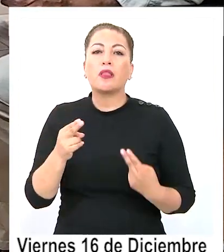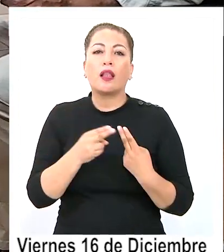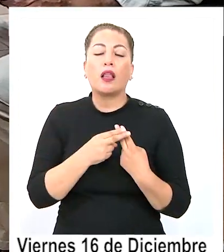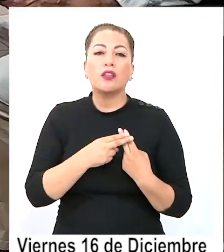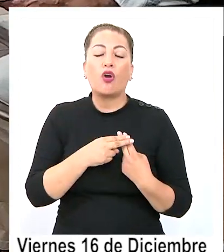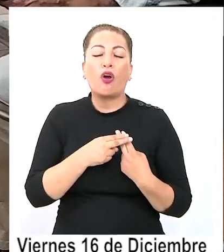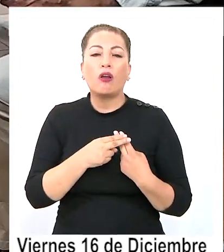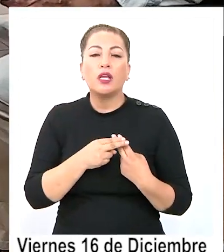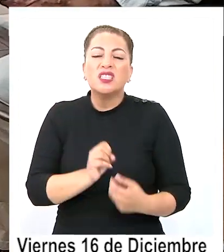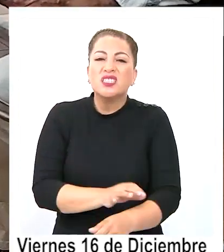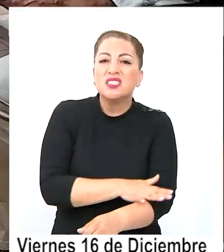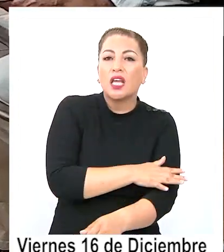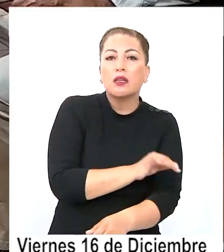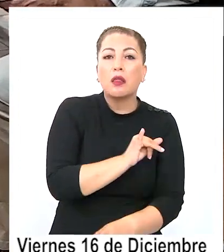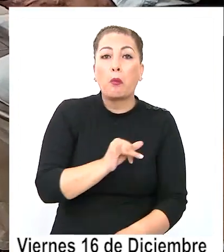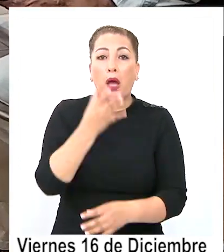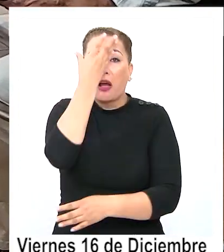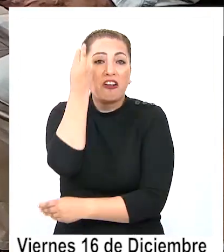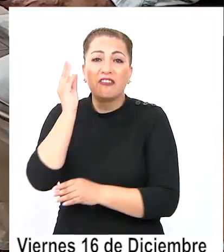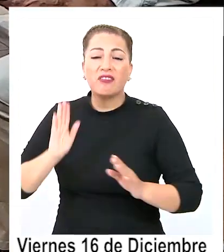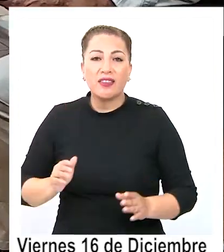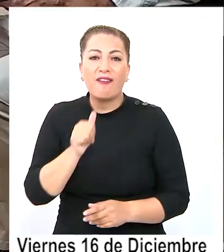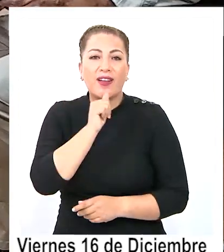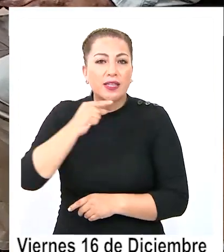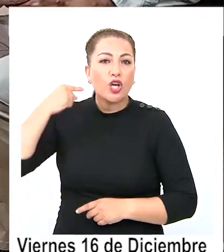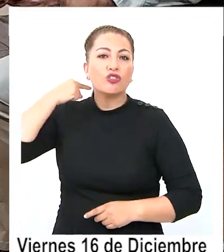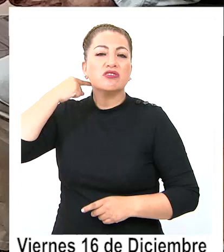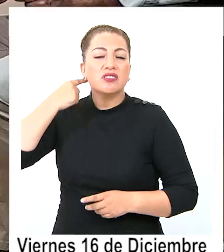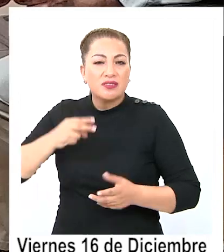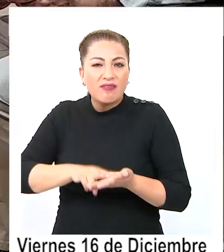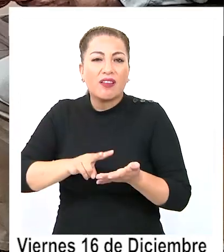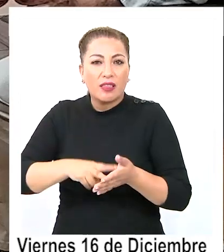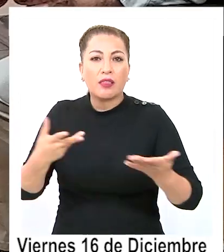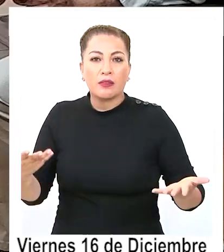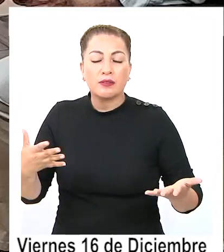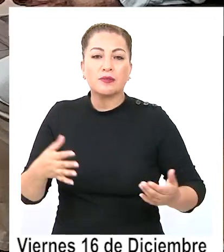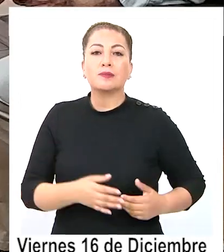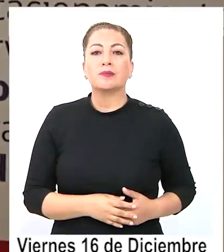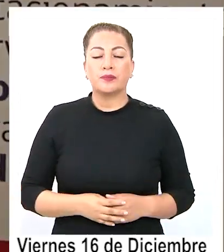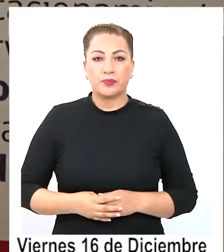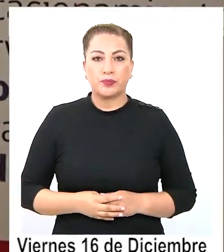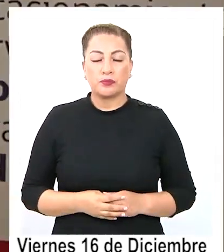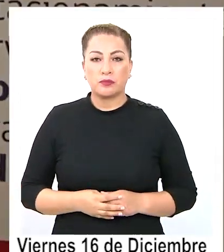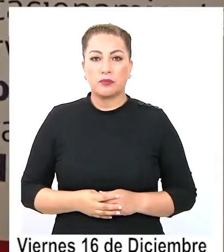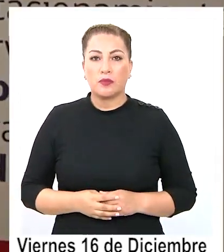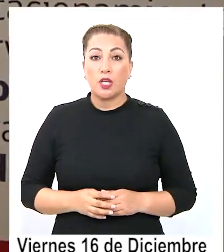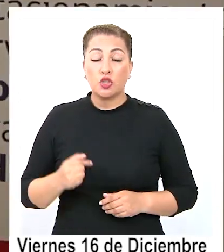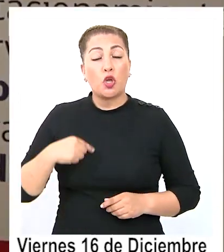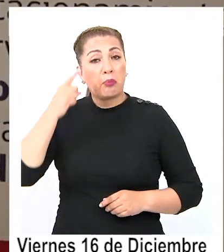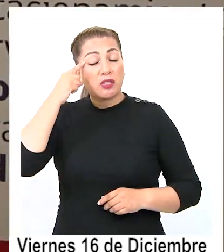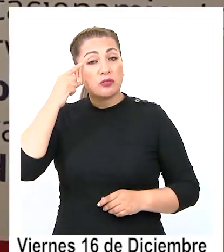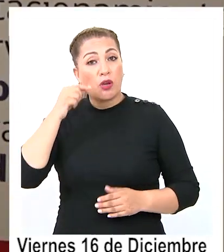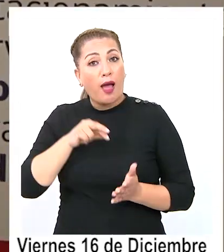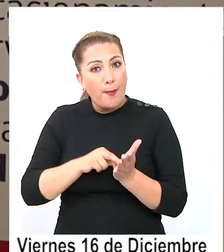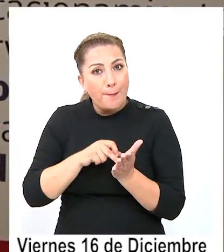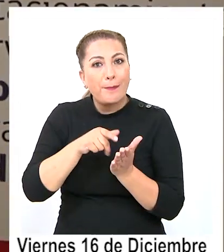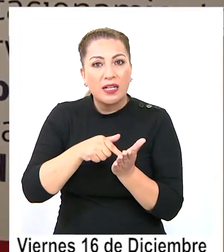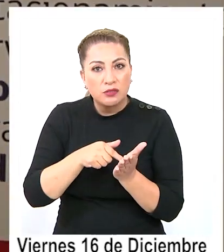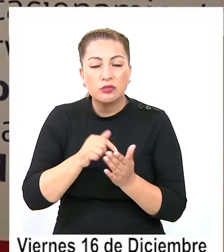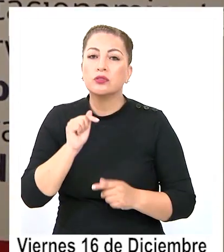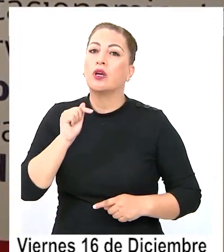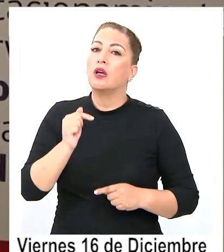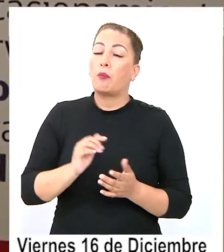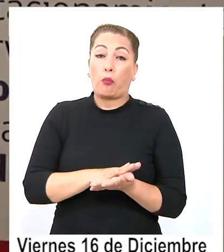fechas, pero no existe todavía una conciencia realmente de este tema. Yo creo que hemos dado pasos y lo voy a poner con un